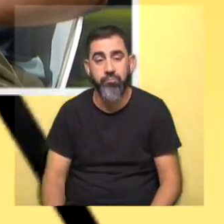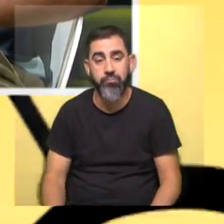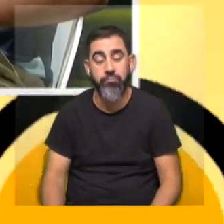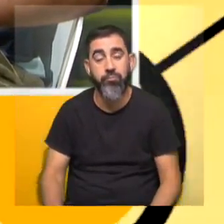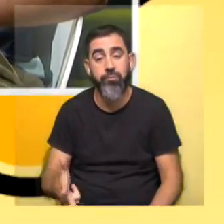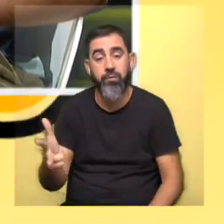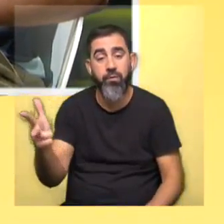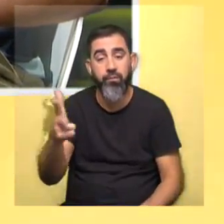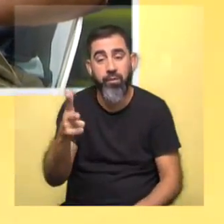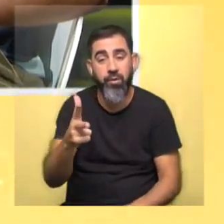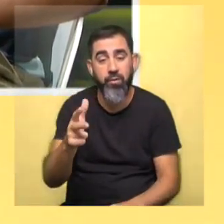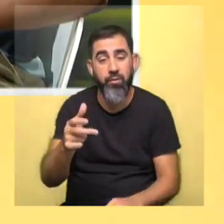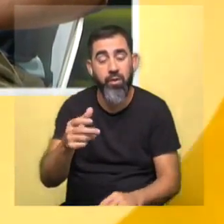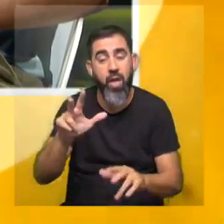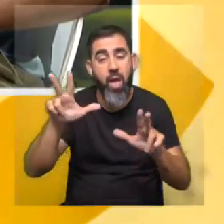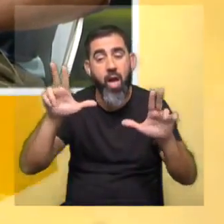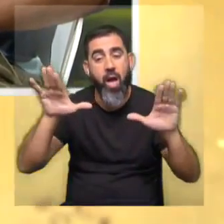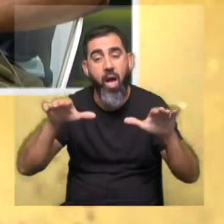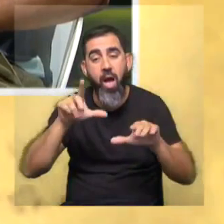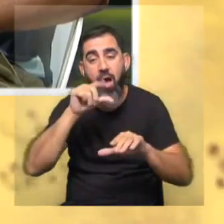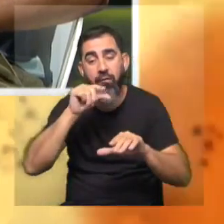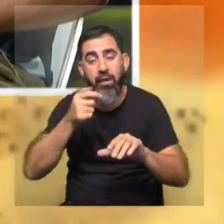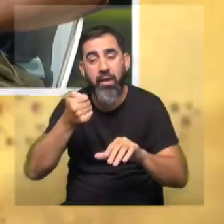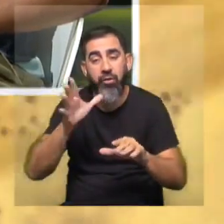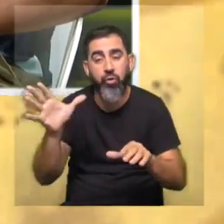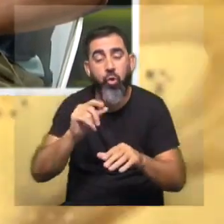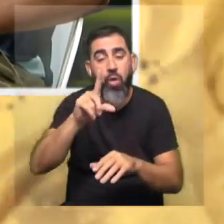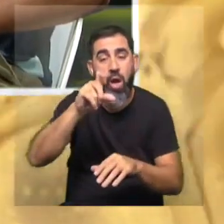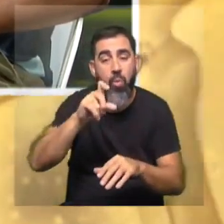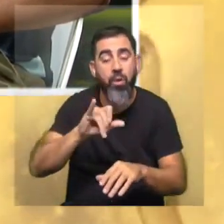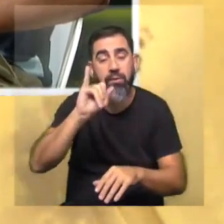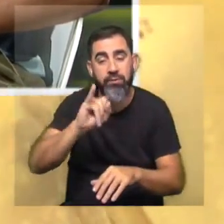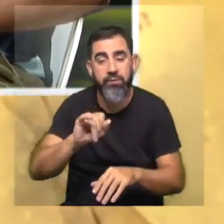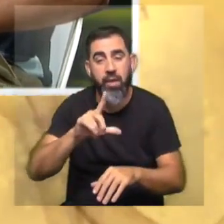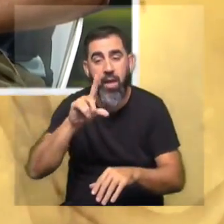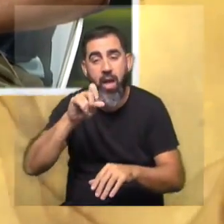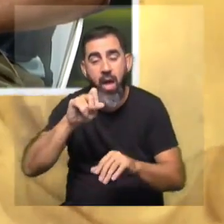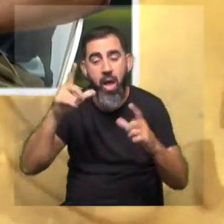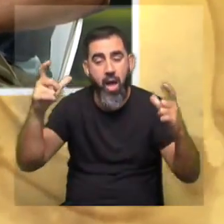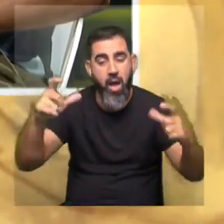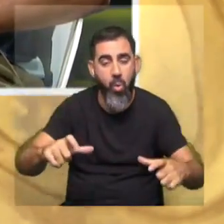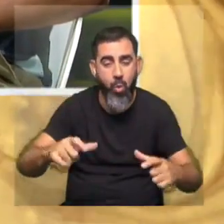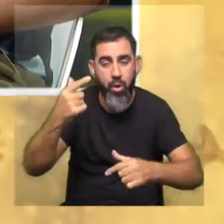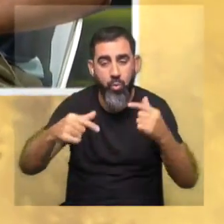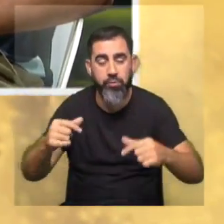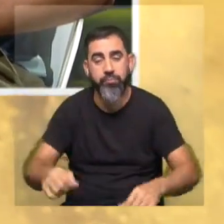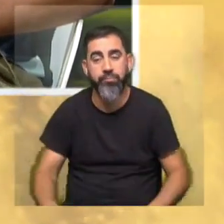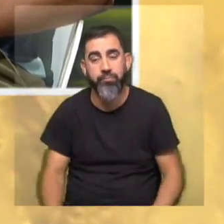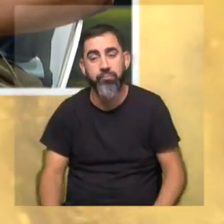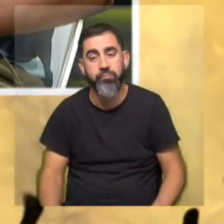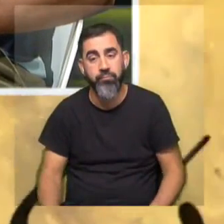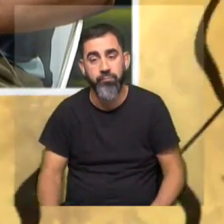video ya un poco en los últimos minutos de aves mezcladas, que estas son casi todas del agua, ¿no? Sí, son todas aves de bañado y algún chiricote andaba por